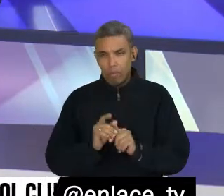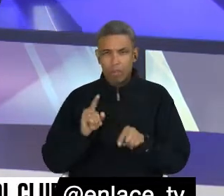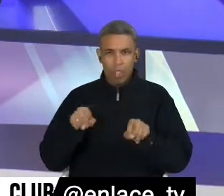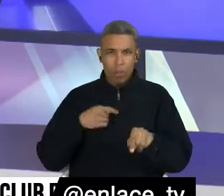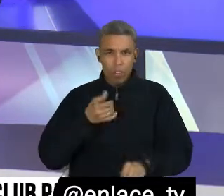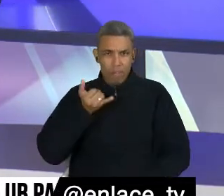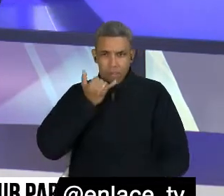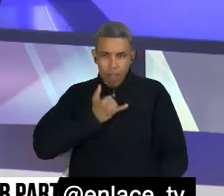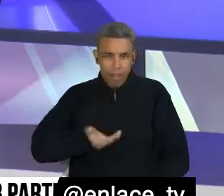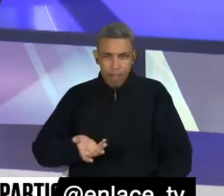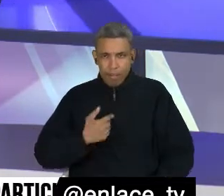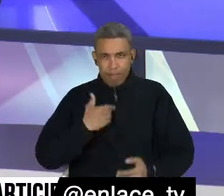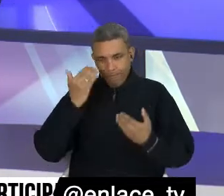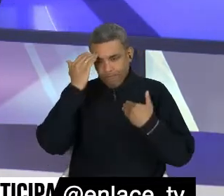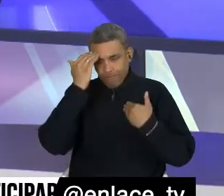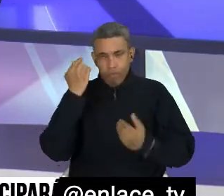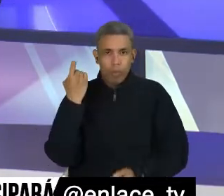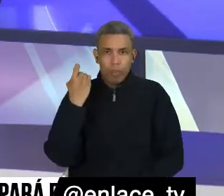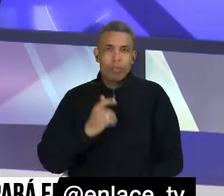en algunos sectores de la población.